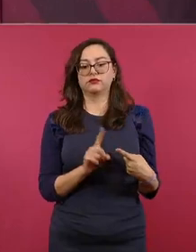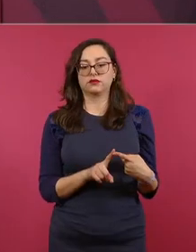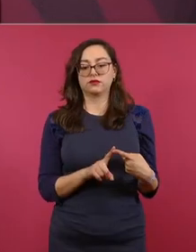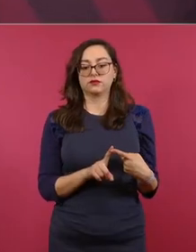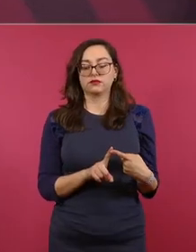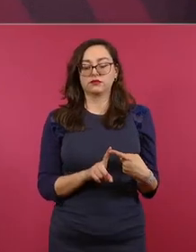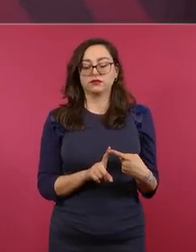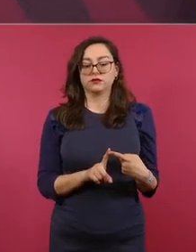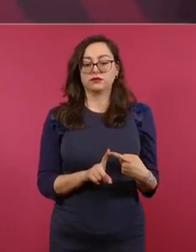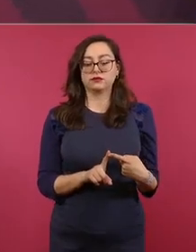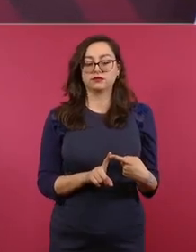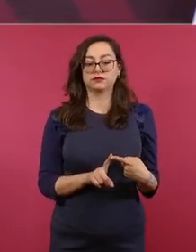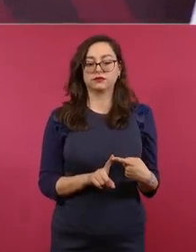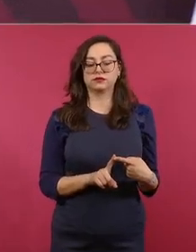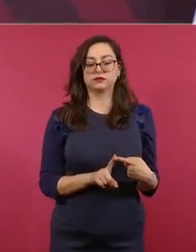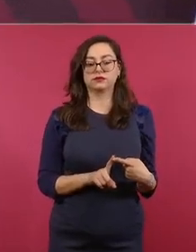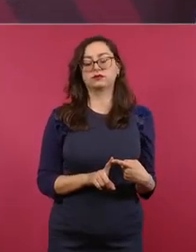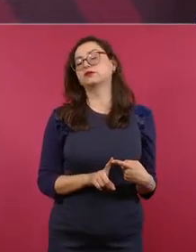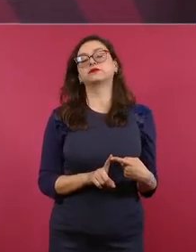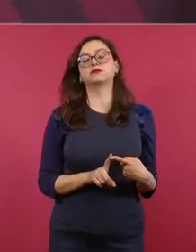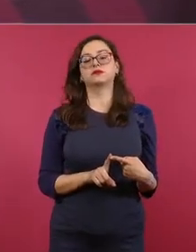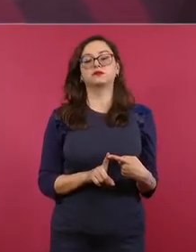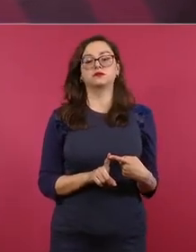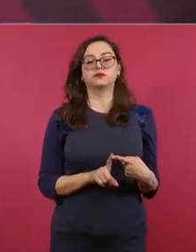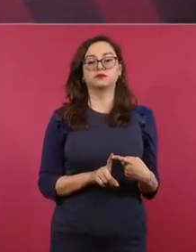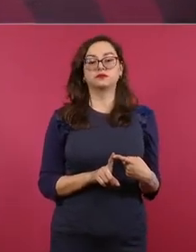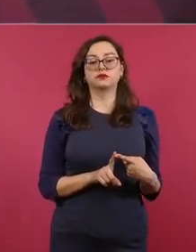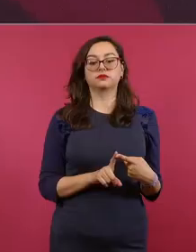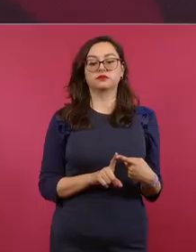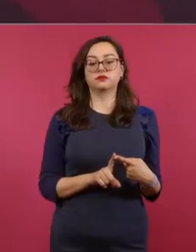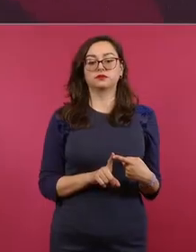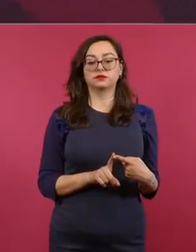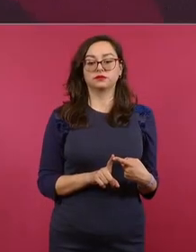que es el presidente de Estados Unidos